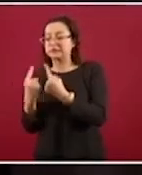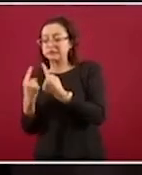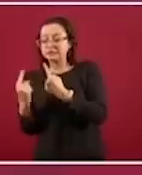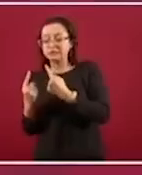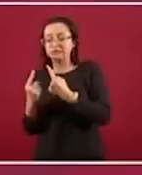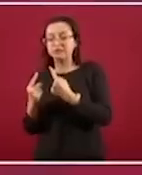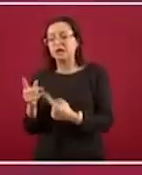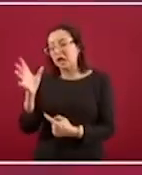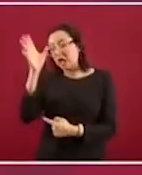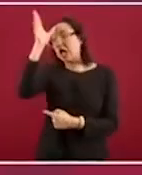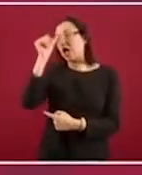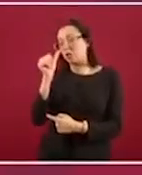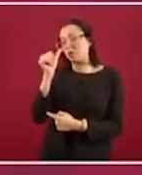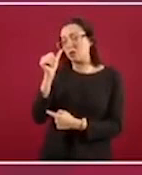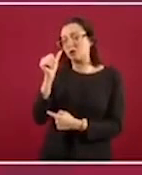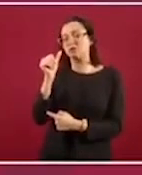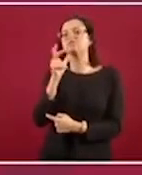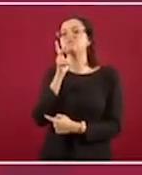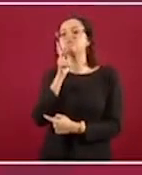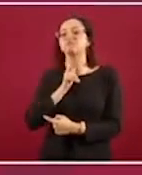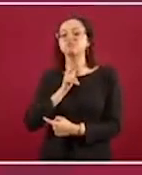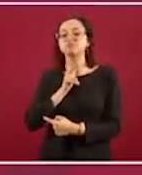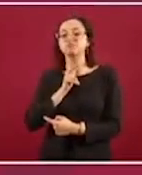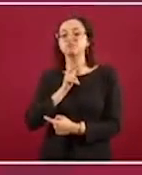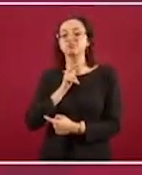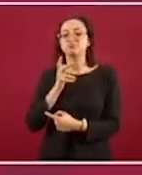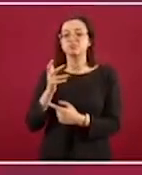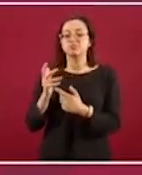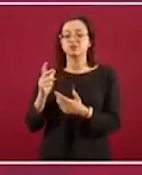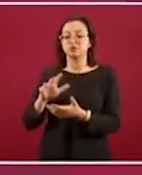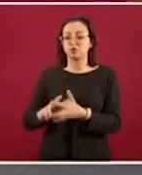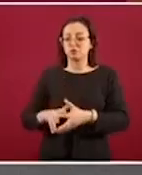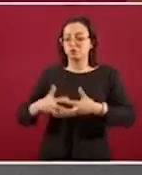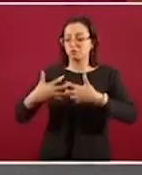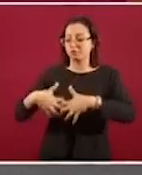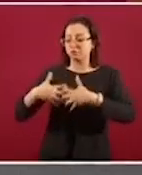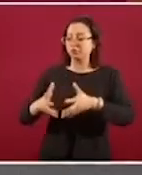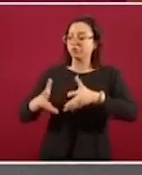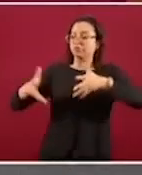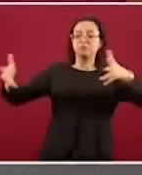un acuerdo de reducir la producción.